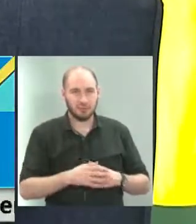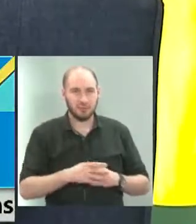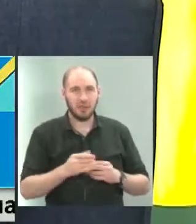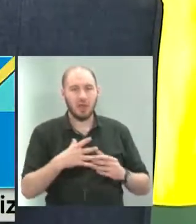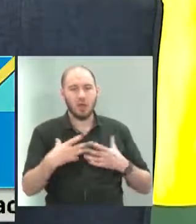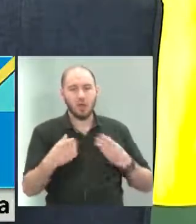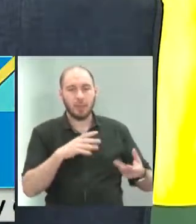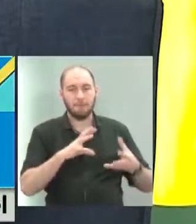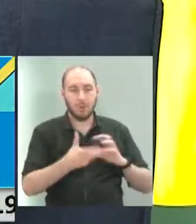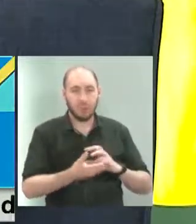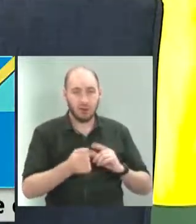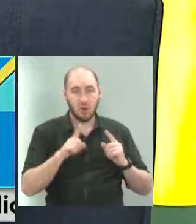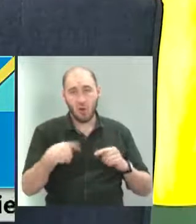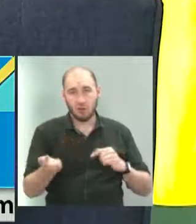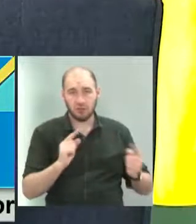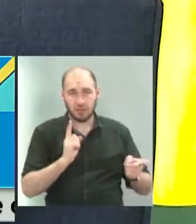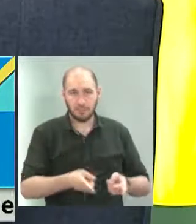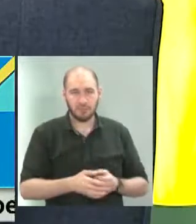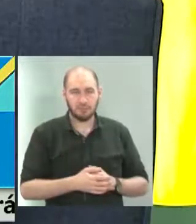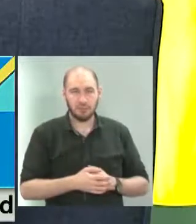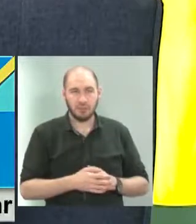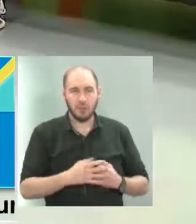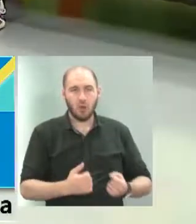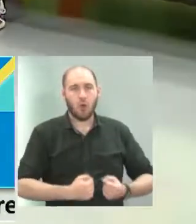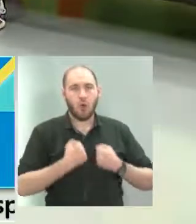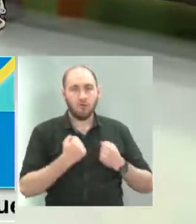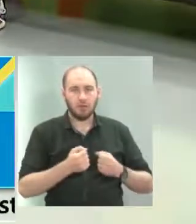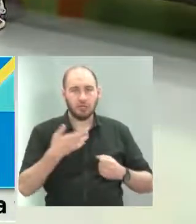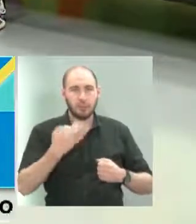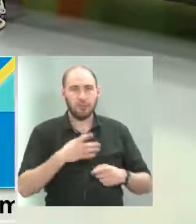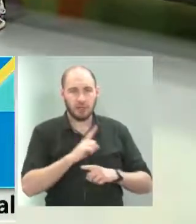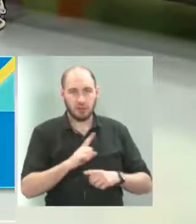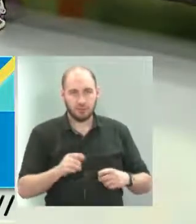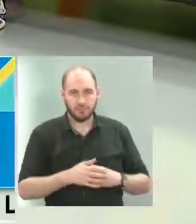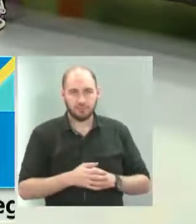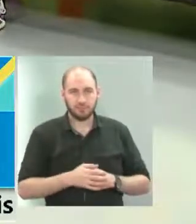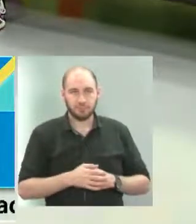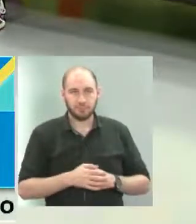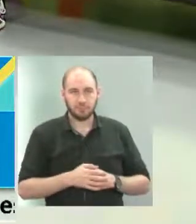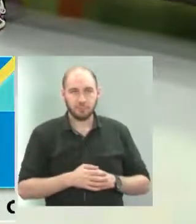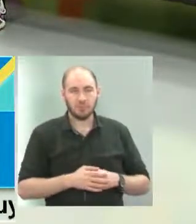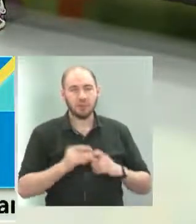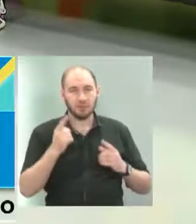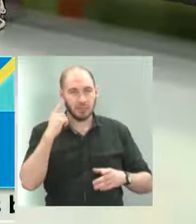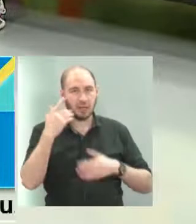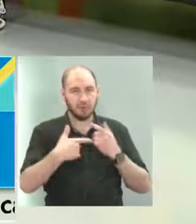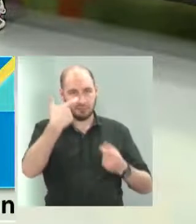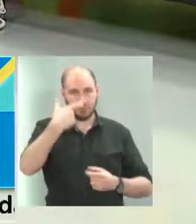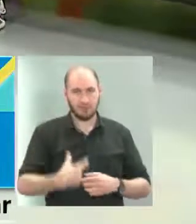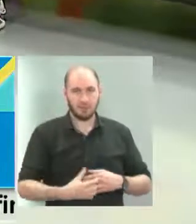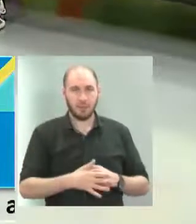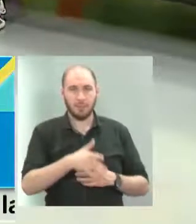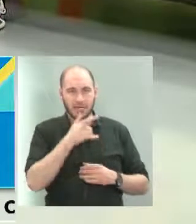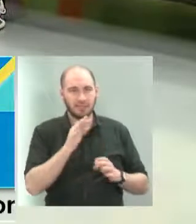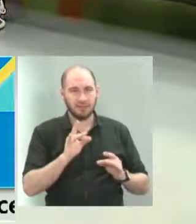Replicar ese modelo, como el de otros también, de fortalecer el amateurismo y lo formativo como persona, que parece